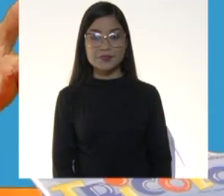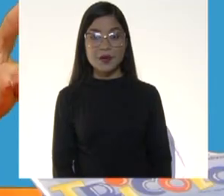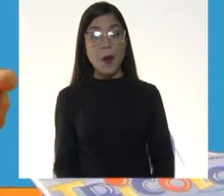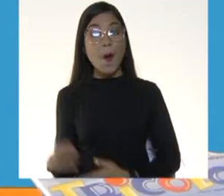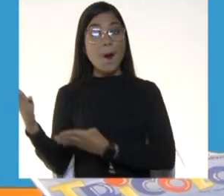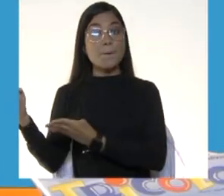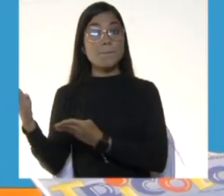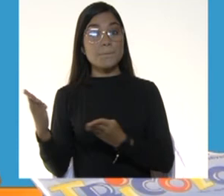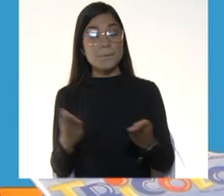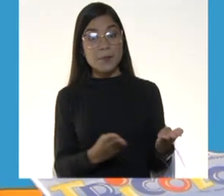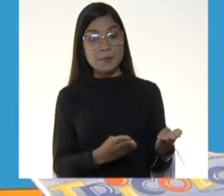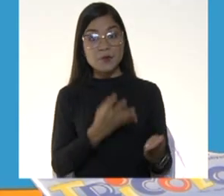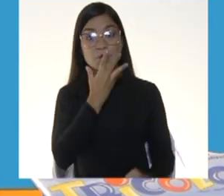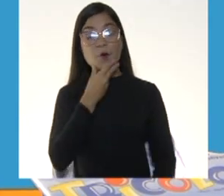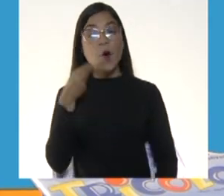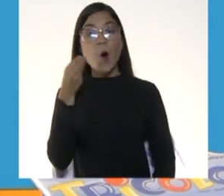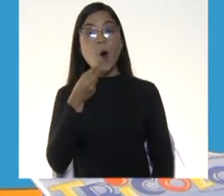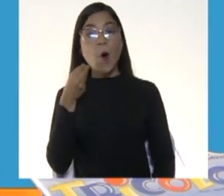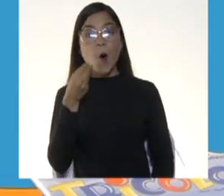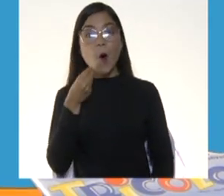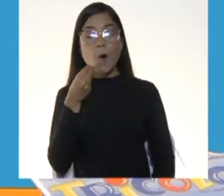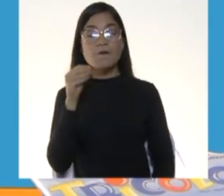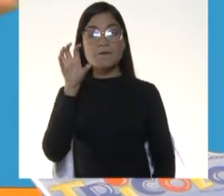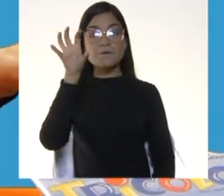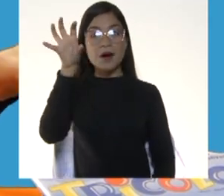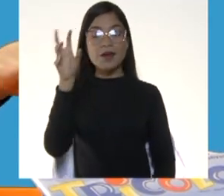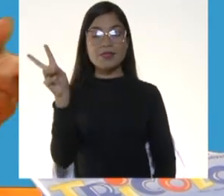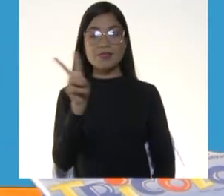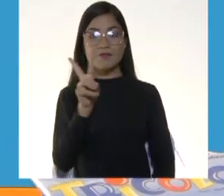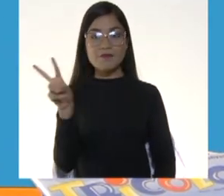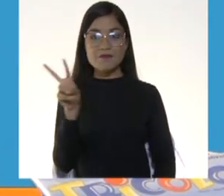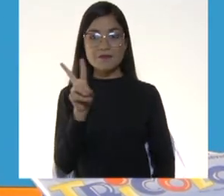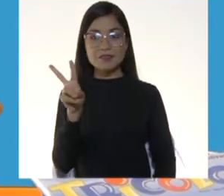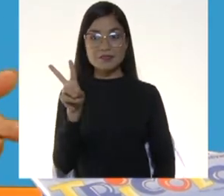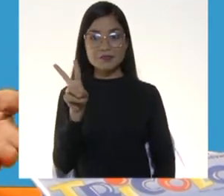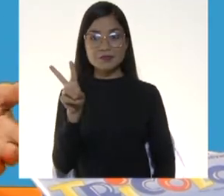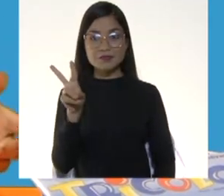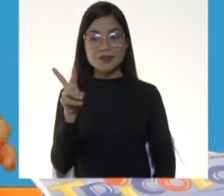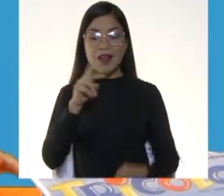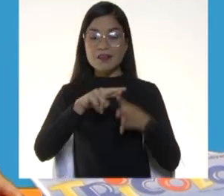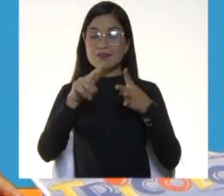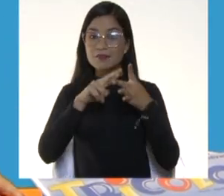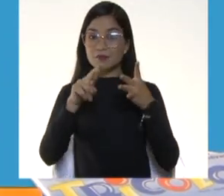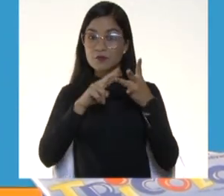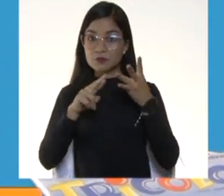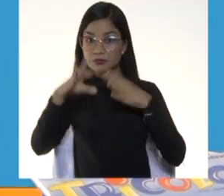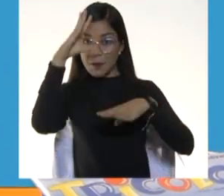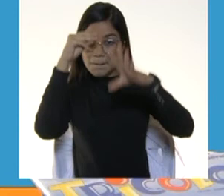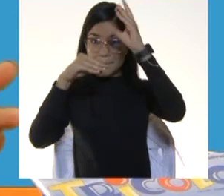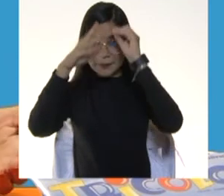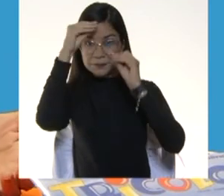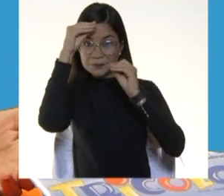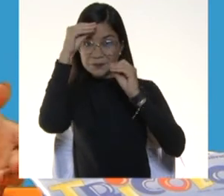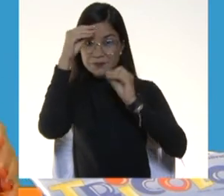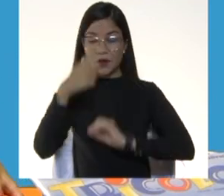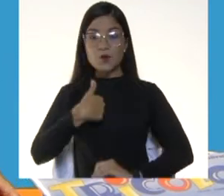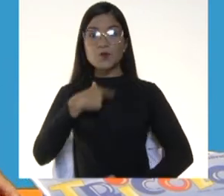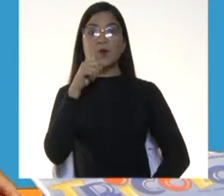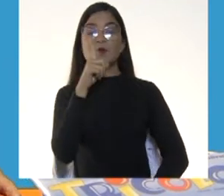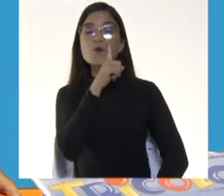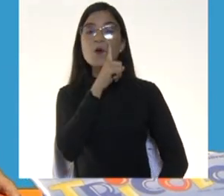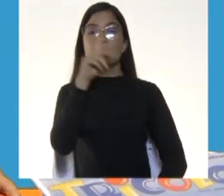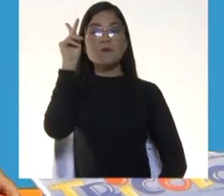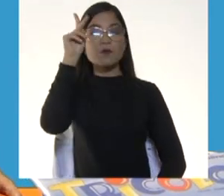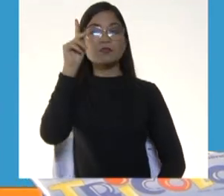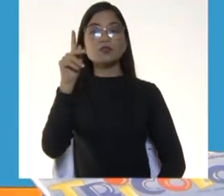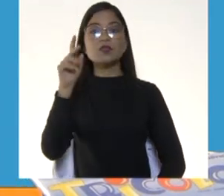Bienvenidos y bienvenidas jóvenes de nuestra patria Venezuela a su sección favorita, Recursos para el Aprendizaje. Quienes habla la profesora